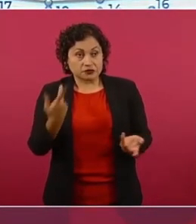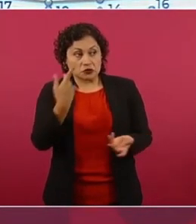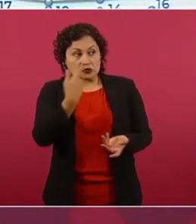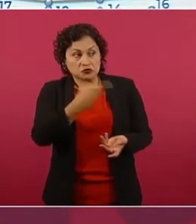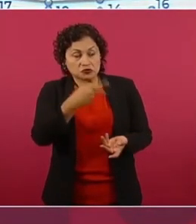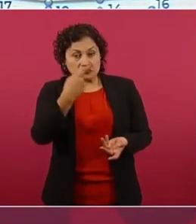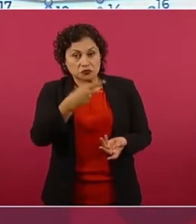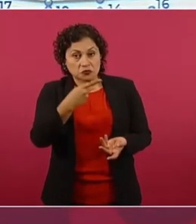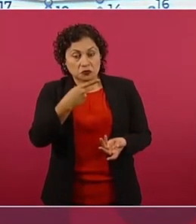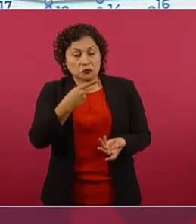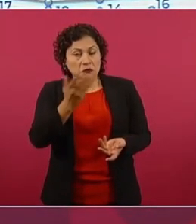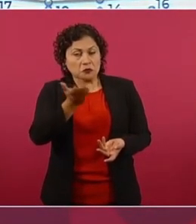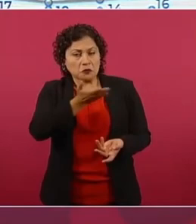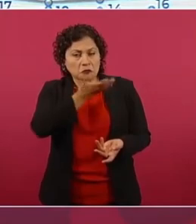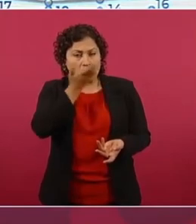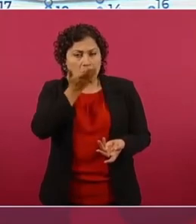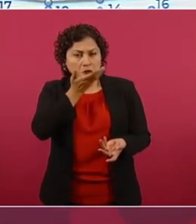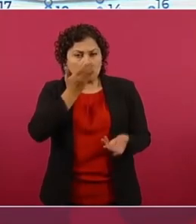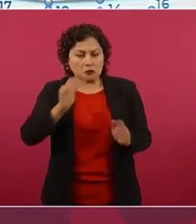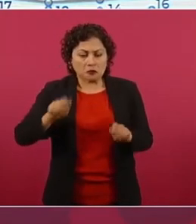conservadora, reaccionaria,